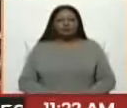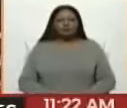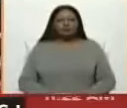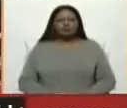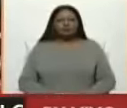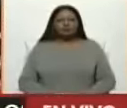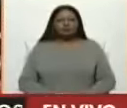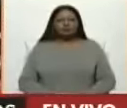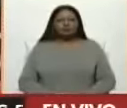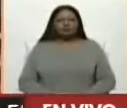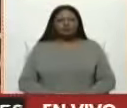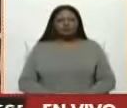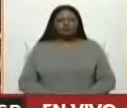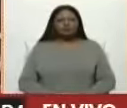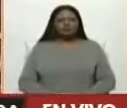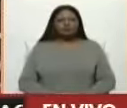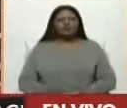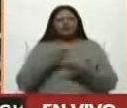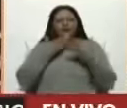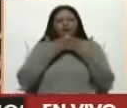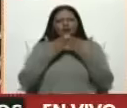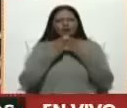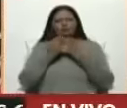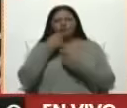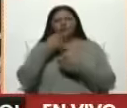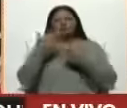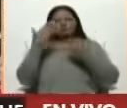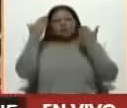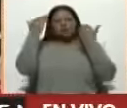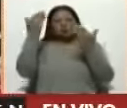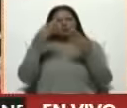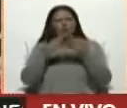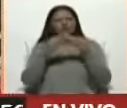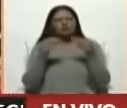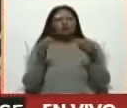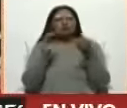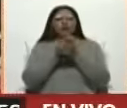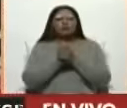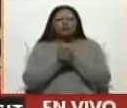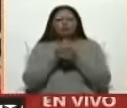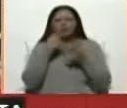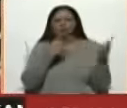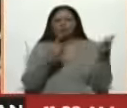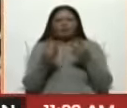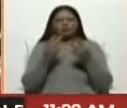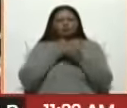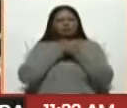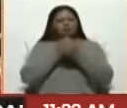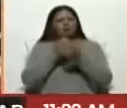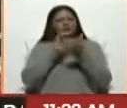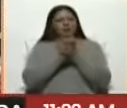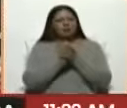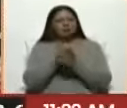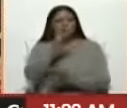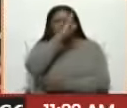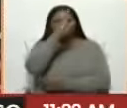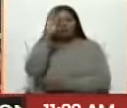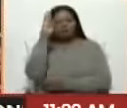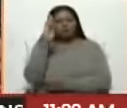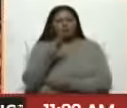Gracias, Pedro. Bueno, un saludo a todos los compañeros, compañeras. Bienvenido, querido hermano Diosdado